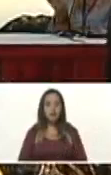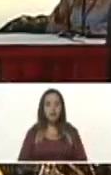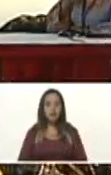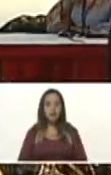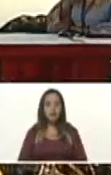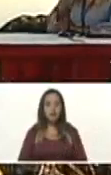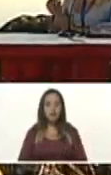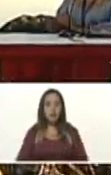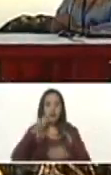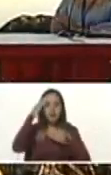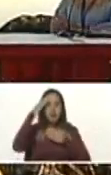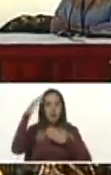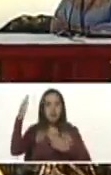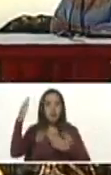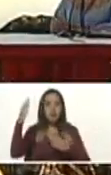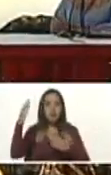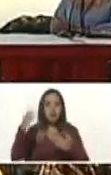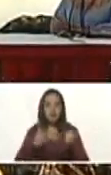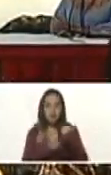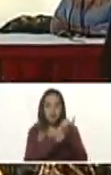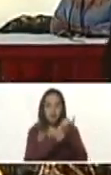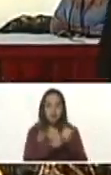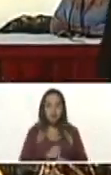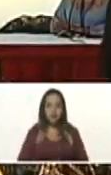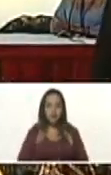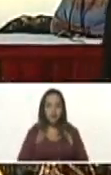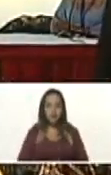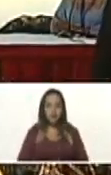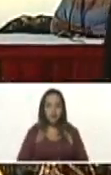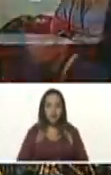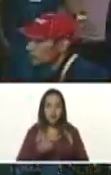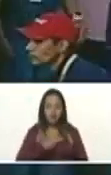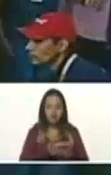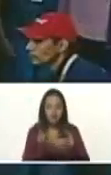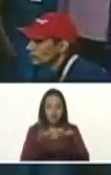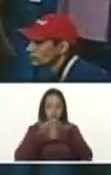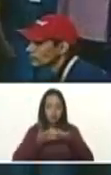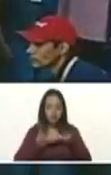Mi saludo solidario. He recibido estos regalos.